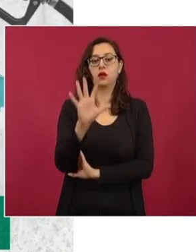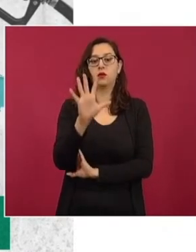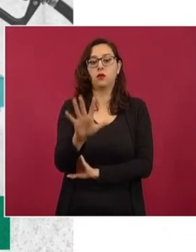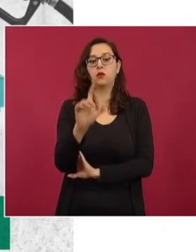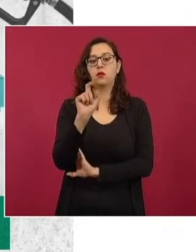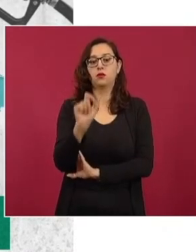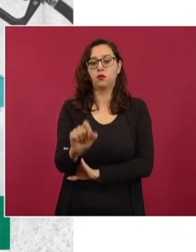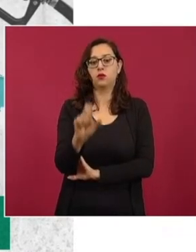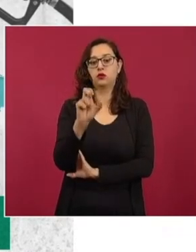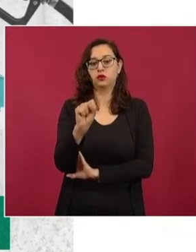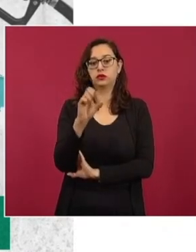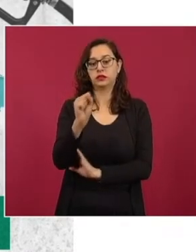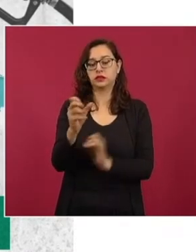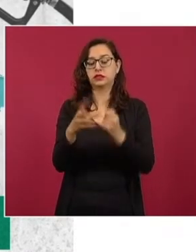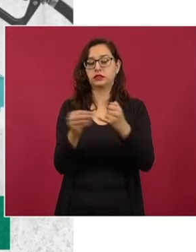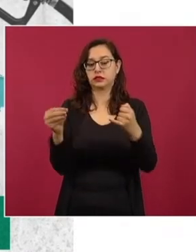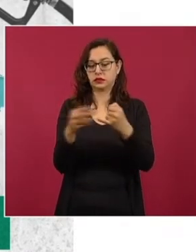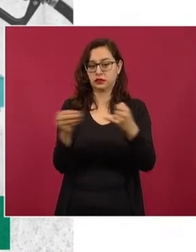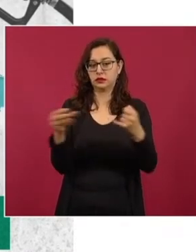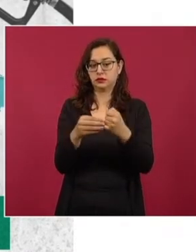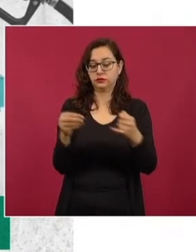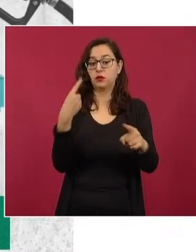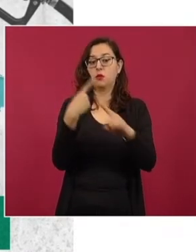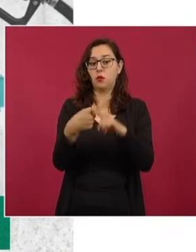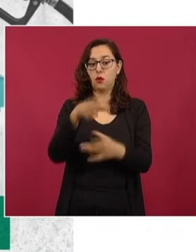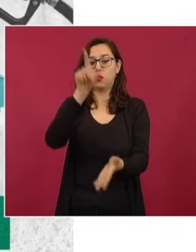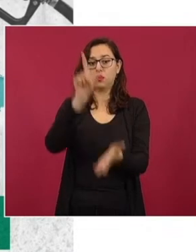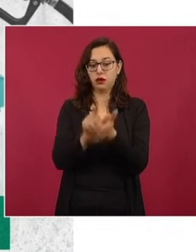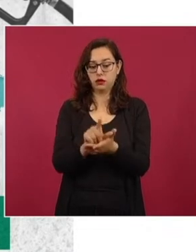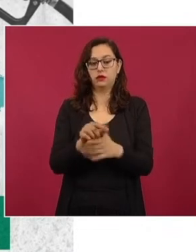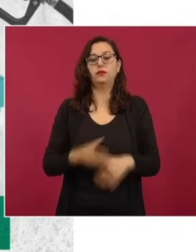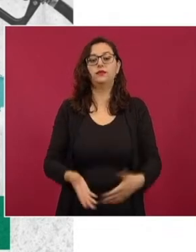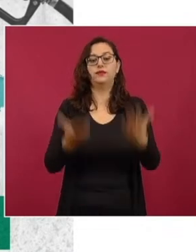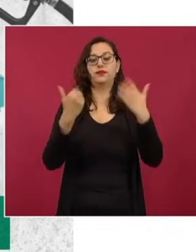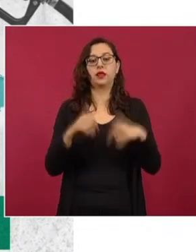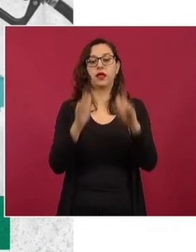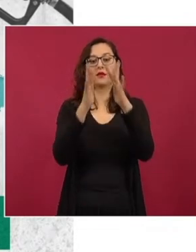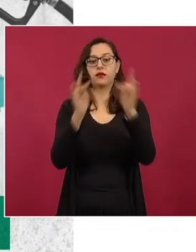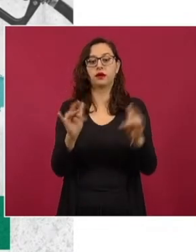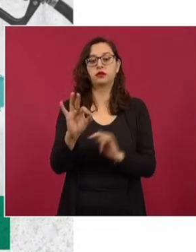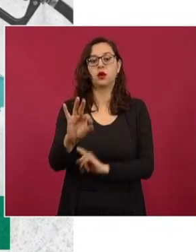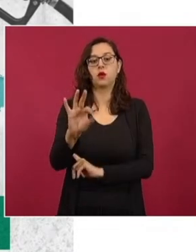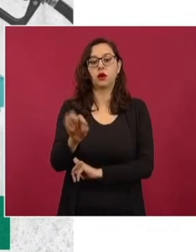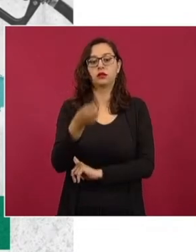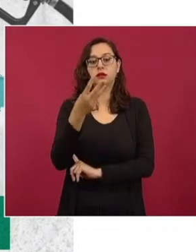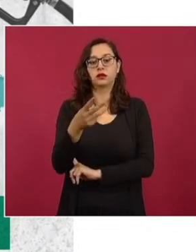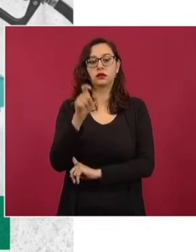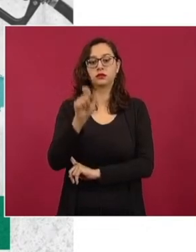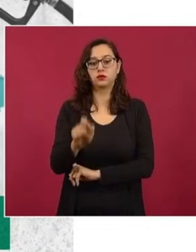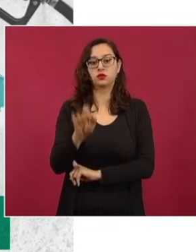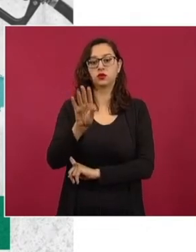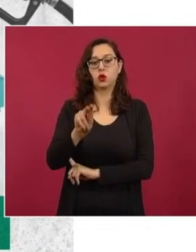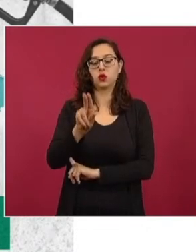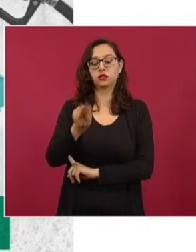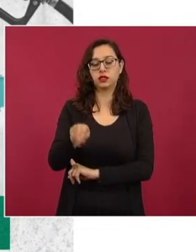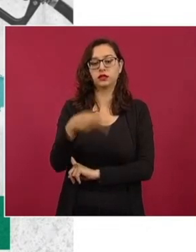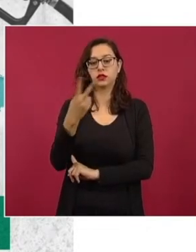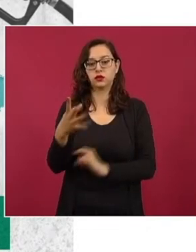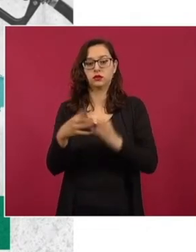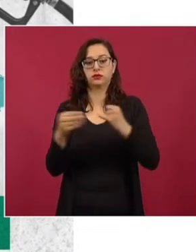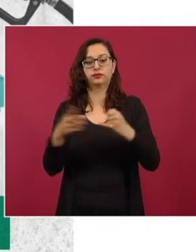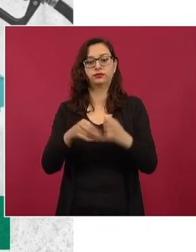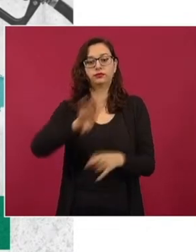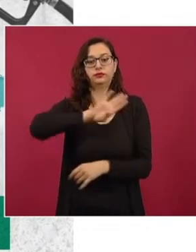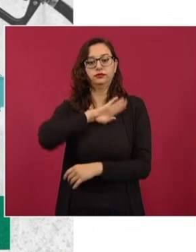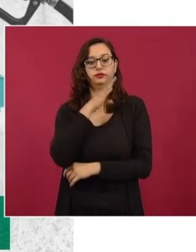pesos con 60 centavos el litro. Francia, 43 pesos con 82 centavos. España,